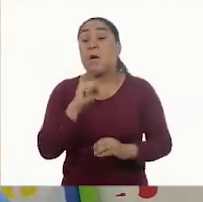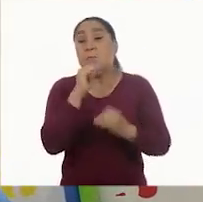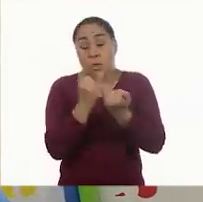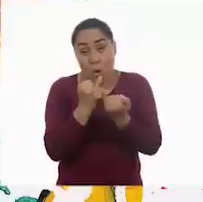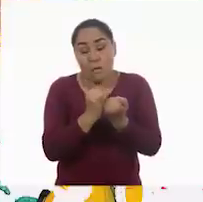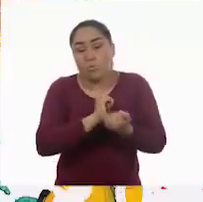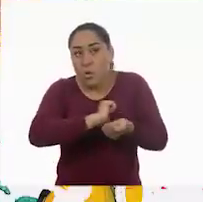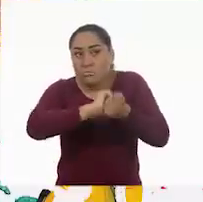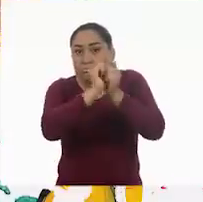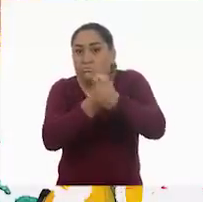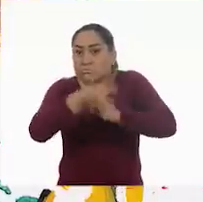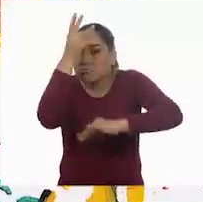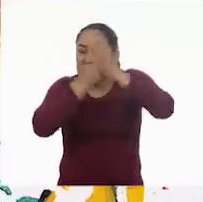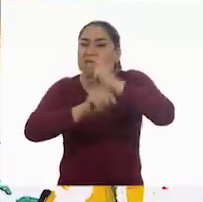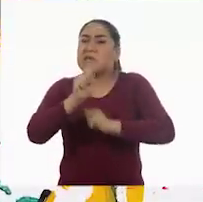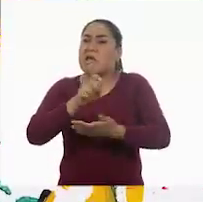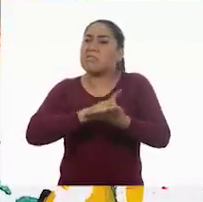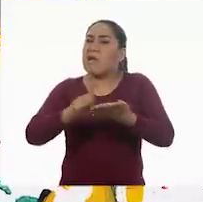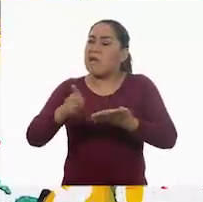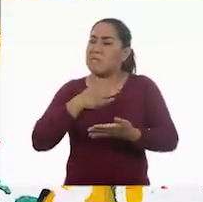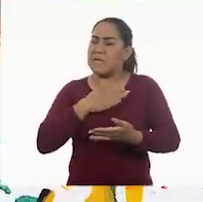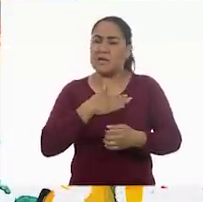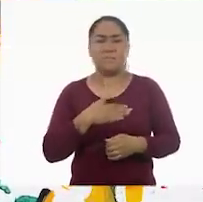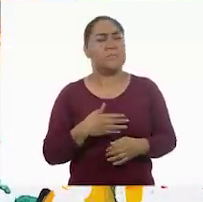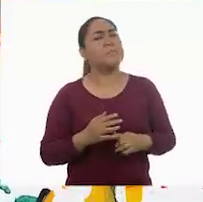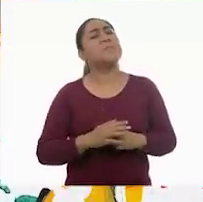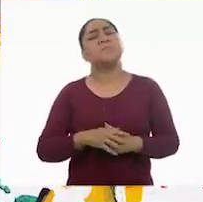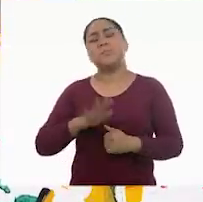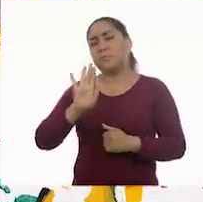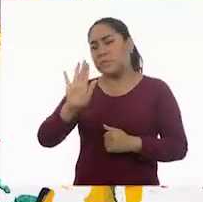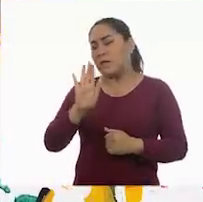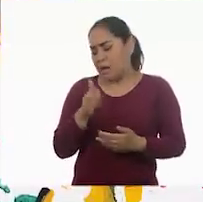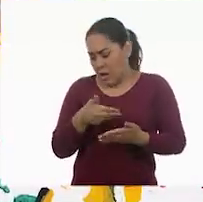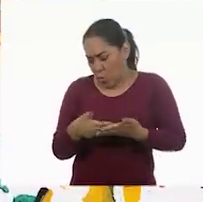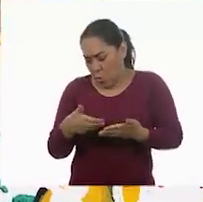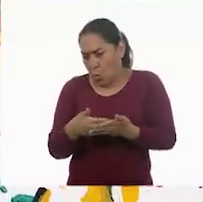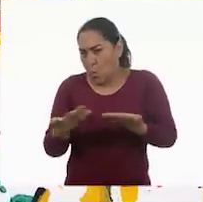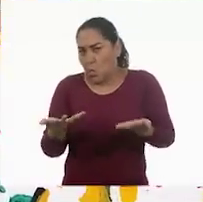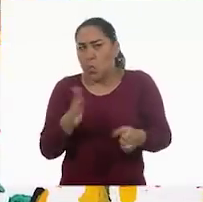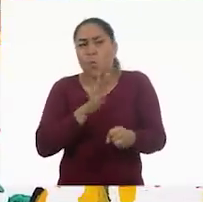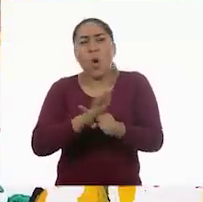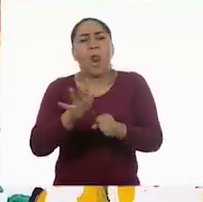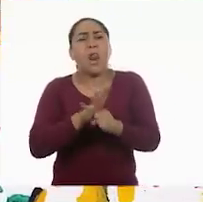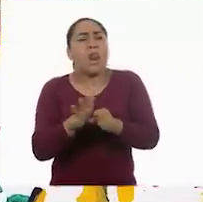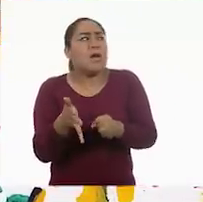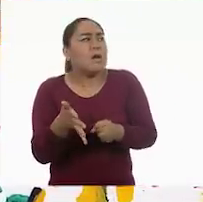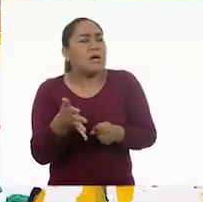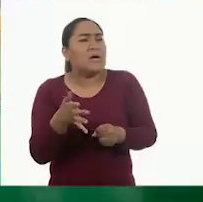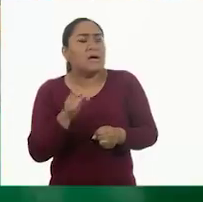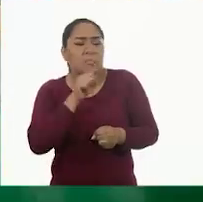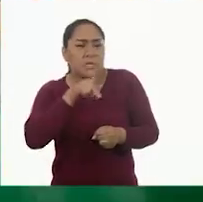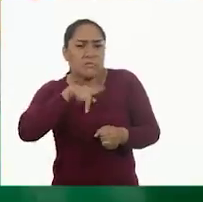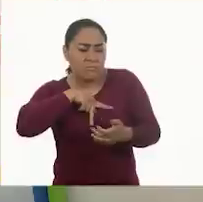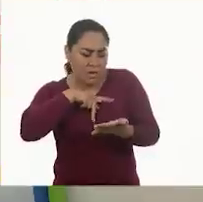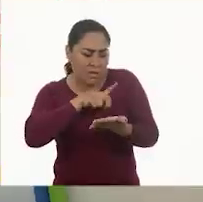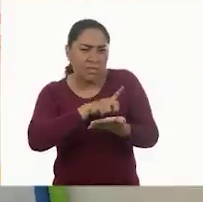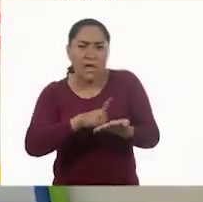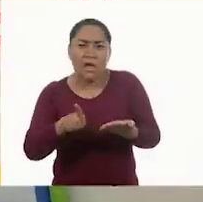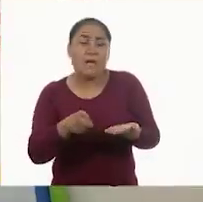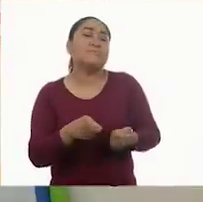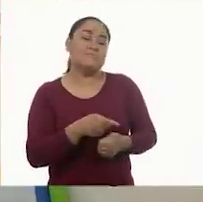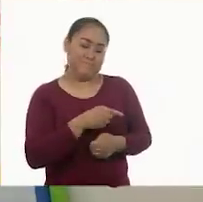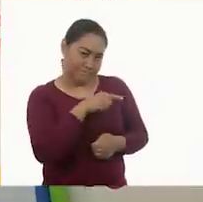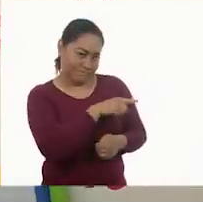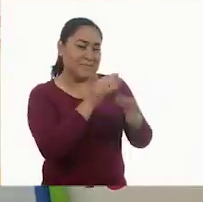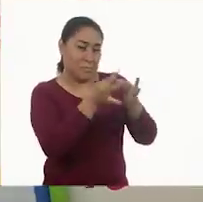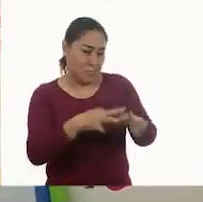nuestros derechos. Pero entonces, ¿cuáles son nuestros derechos? Bueno, eso es muy importante. Me